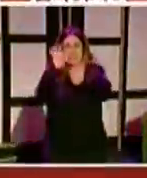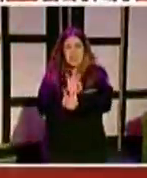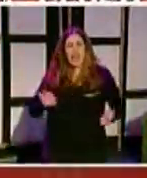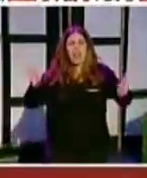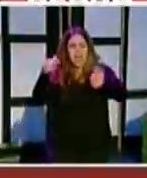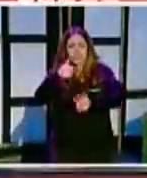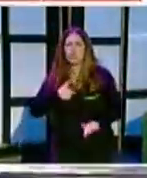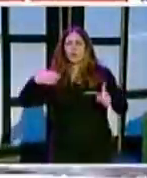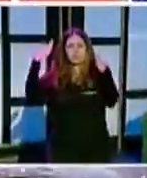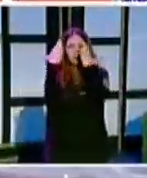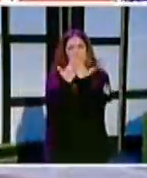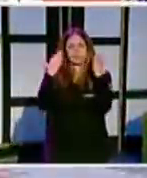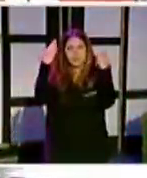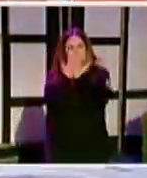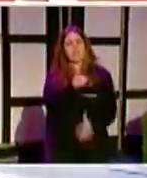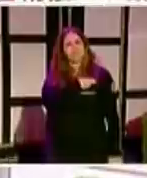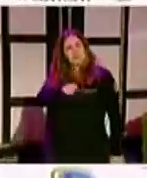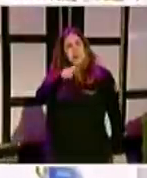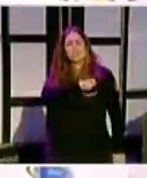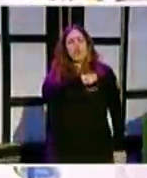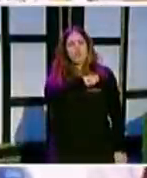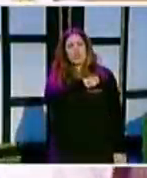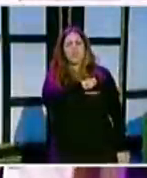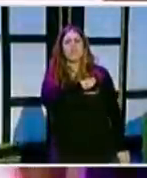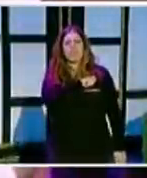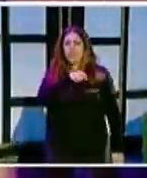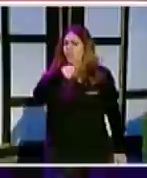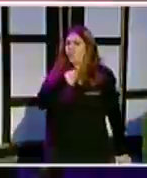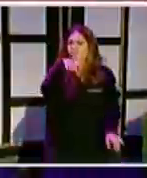Soy estudiante español y esta es mi